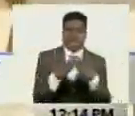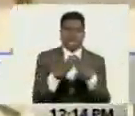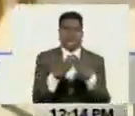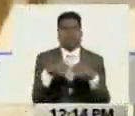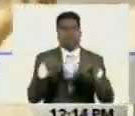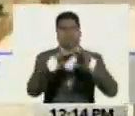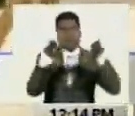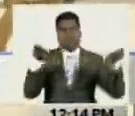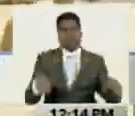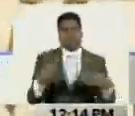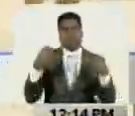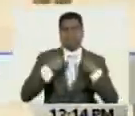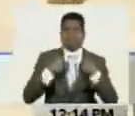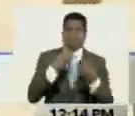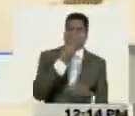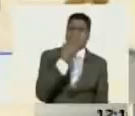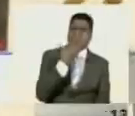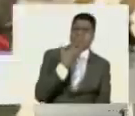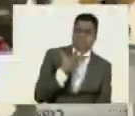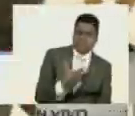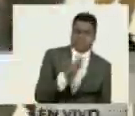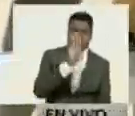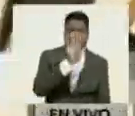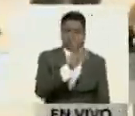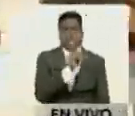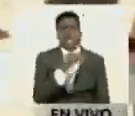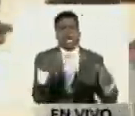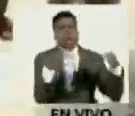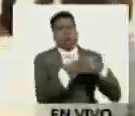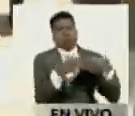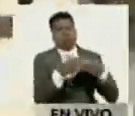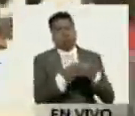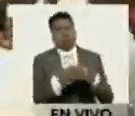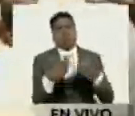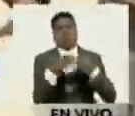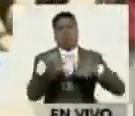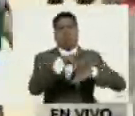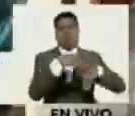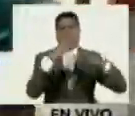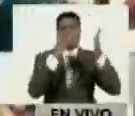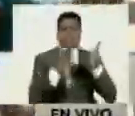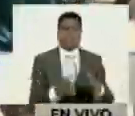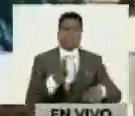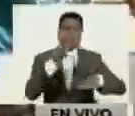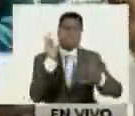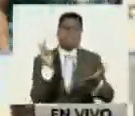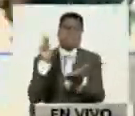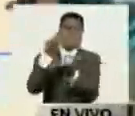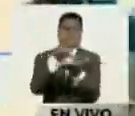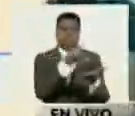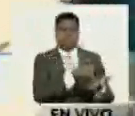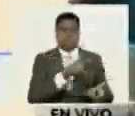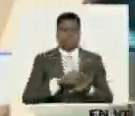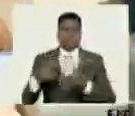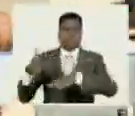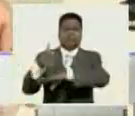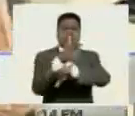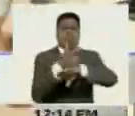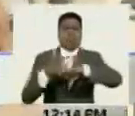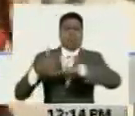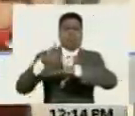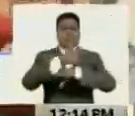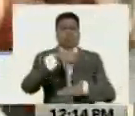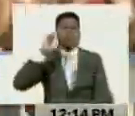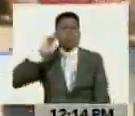del Vivir Bien, agradecerle a todos los ministerios que están participando, a las diferentes gobernaciones bolivarianas,